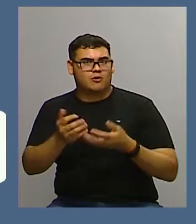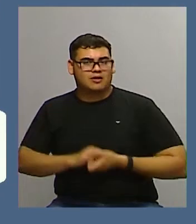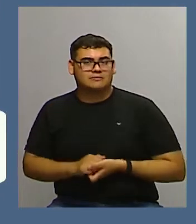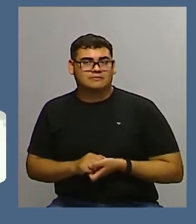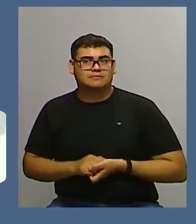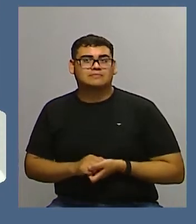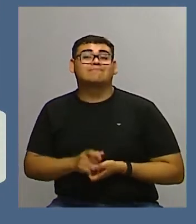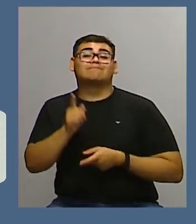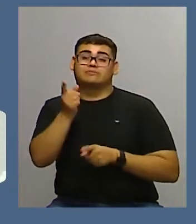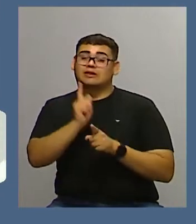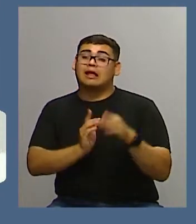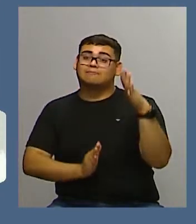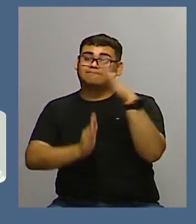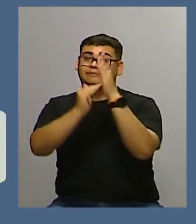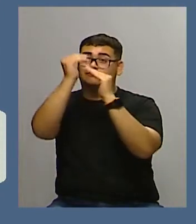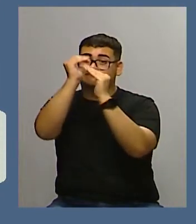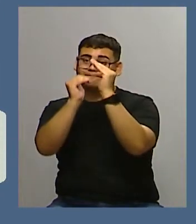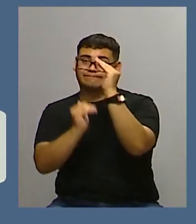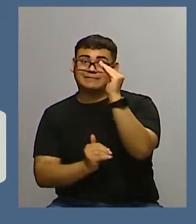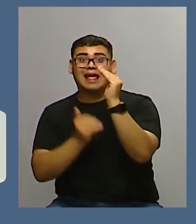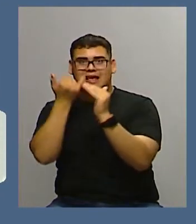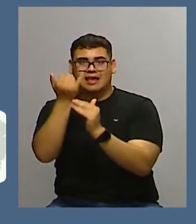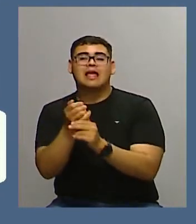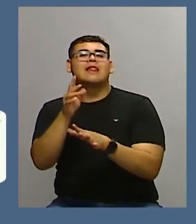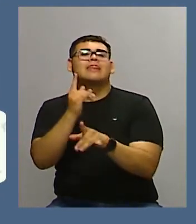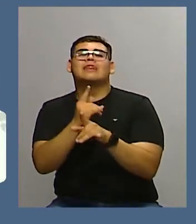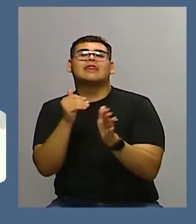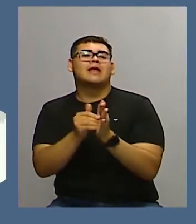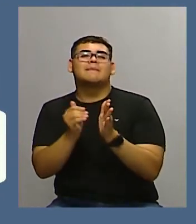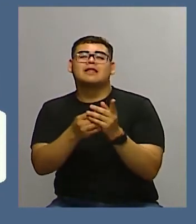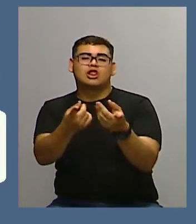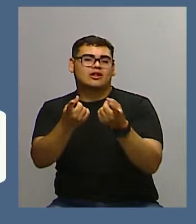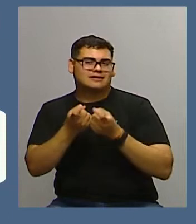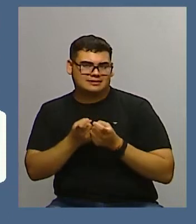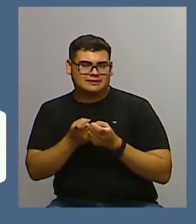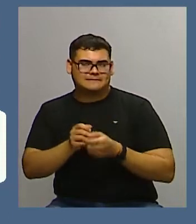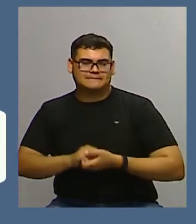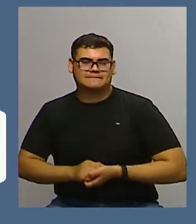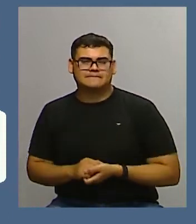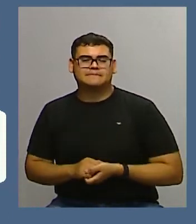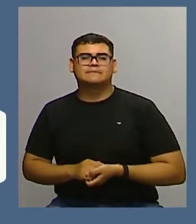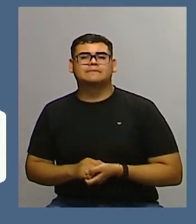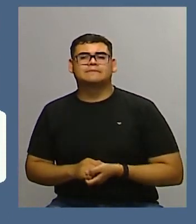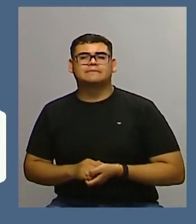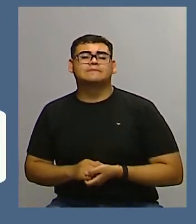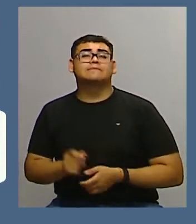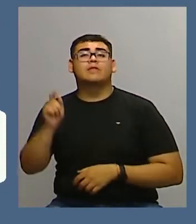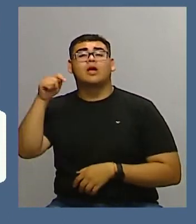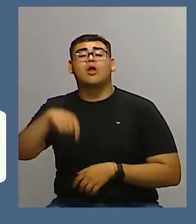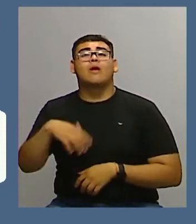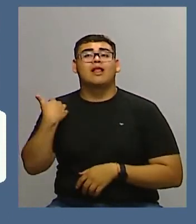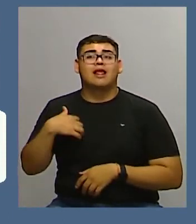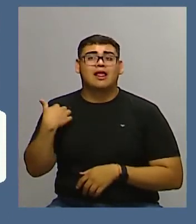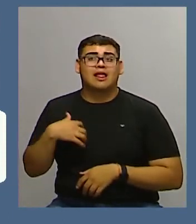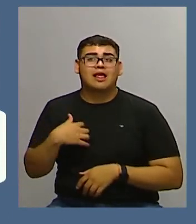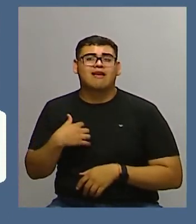sus jerarquías, ¿sí? sus necesidades primarias para enfrentar esta crisis. Nuestro país está